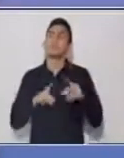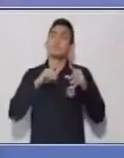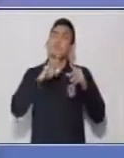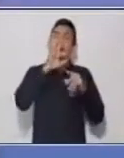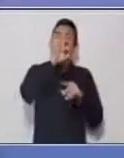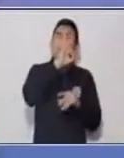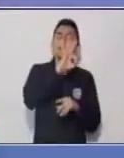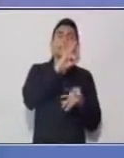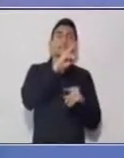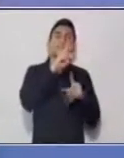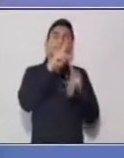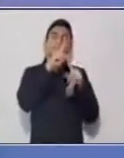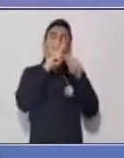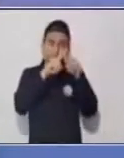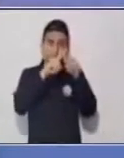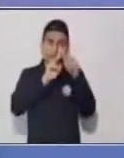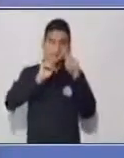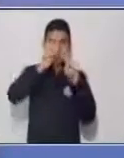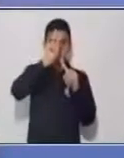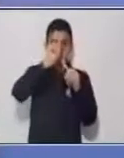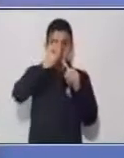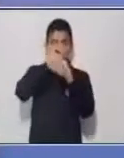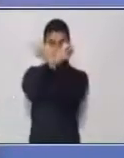x al cuadrado por dx.